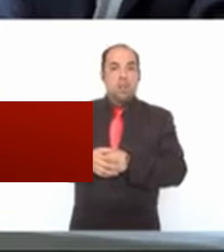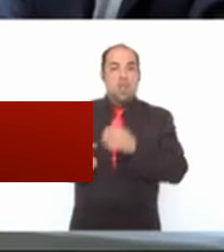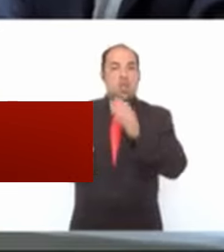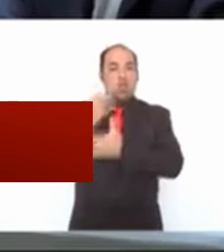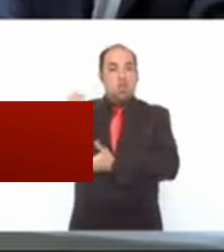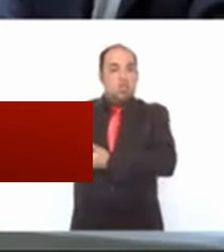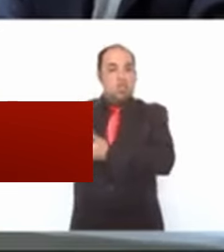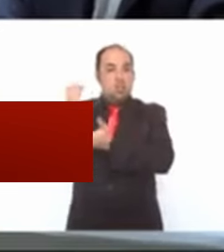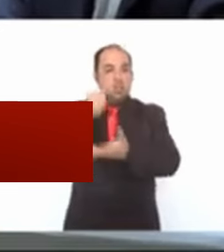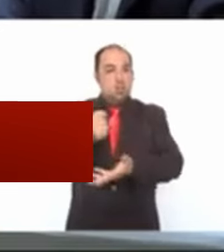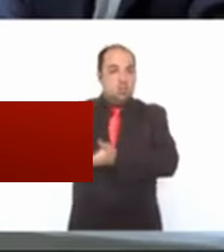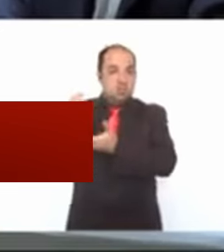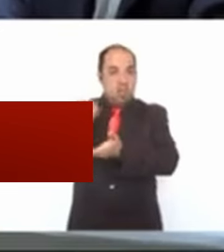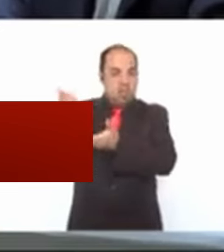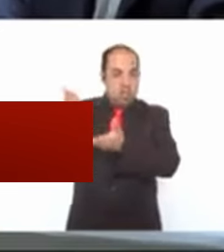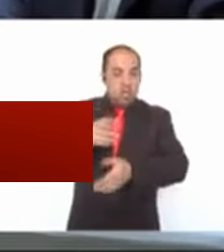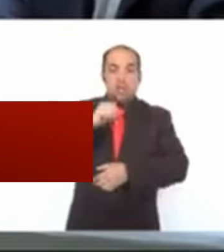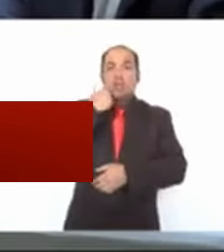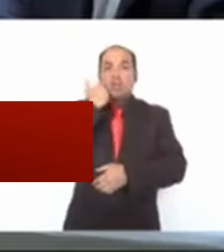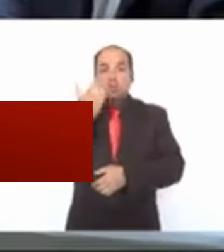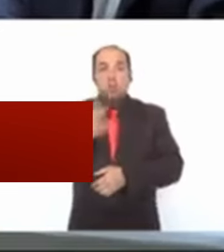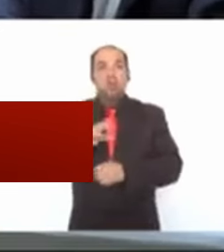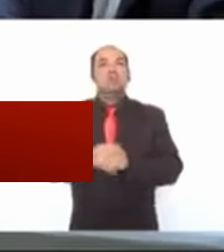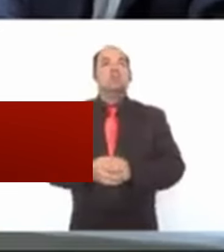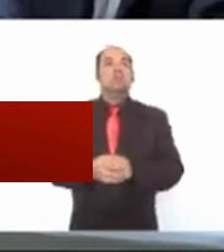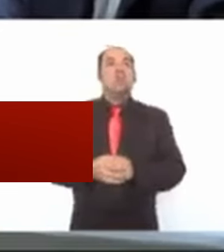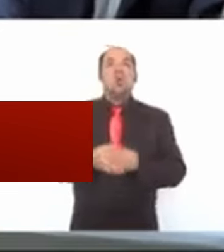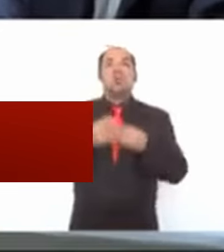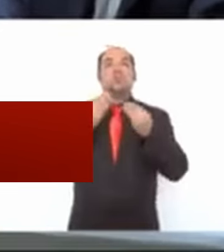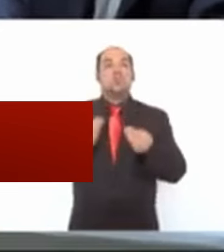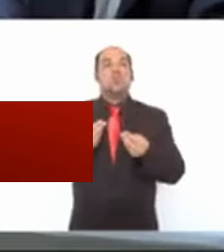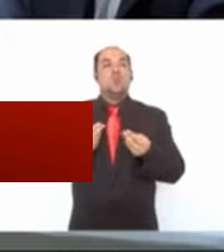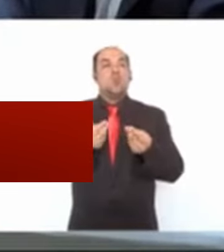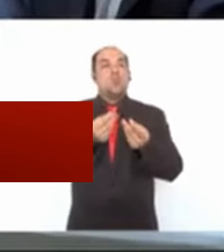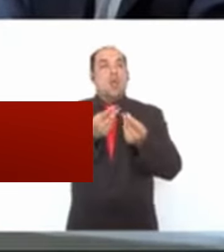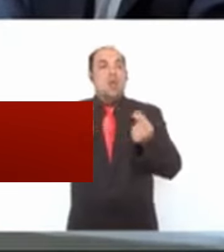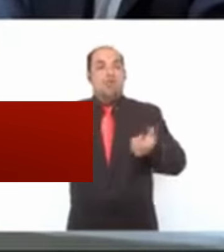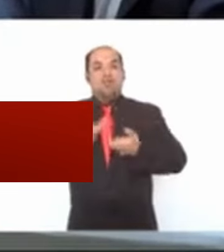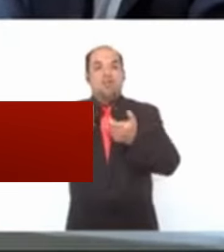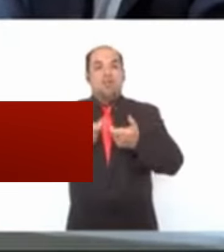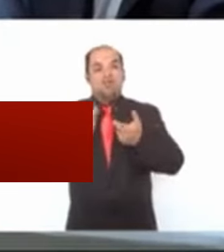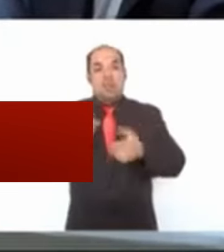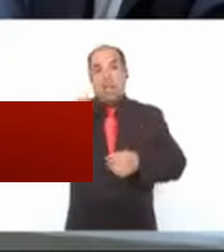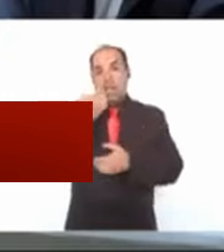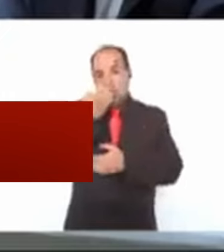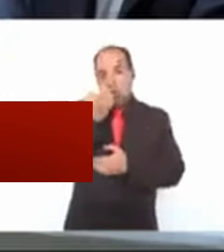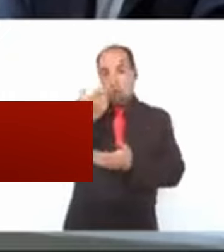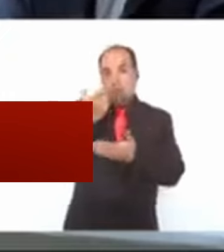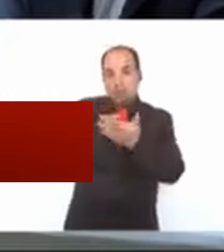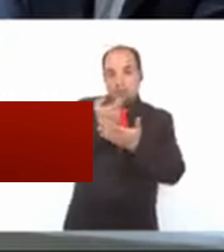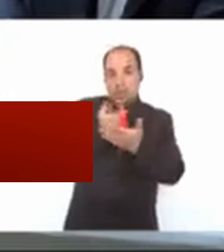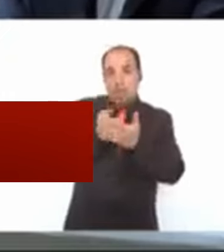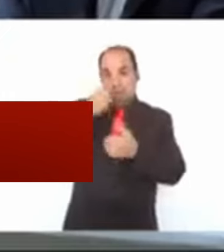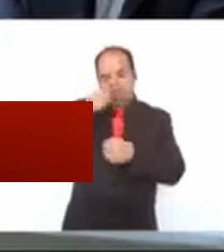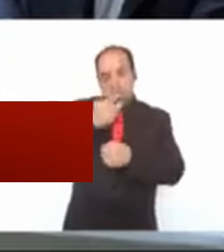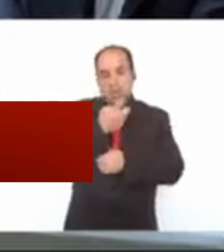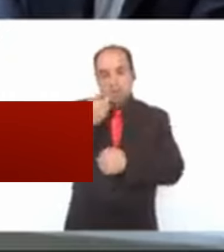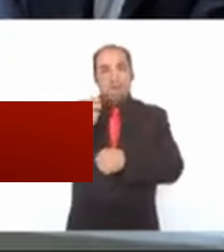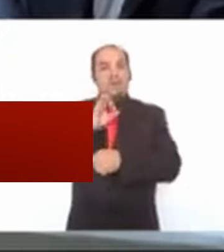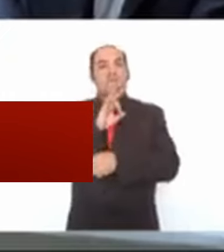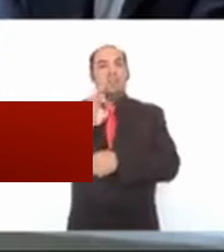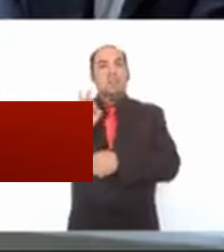nuevas inversiones. Queremos que haya mucha derrama económica, por supuesto, en estas fechas, que favorezca